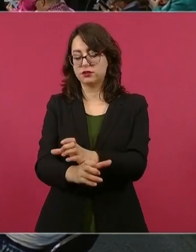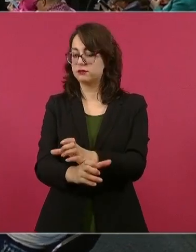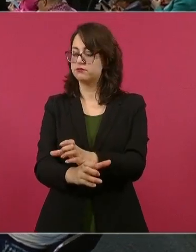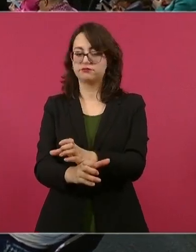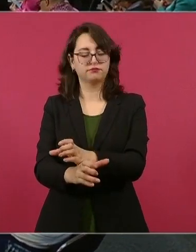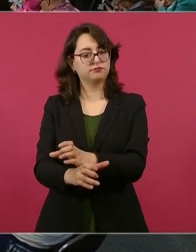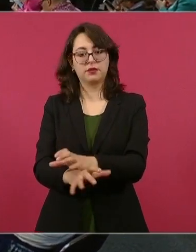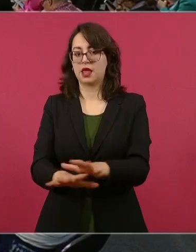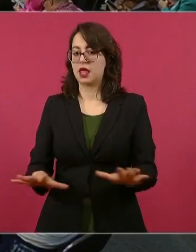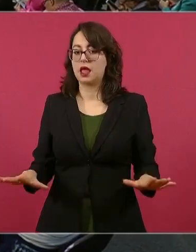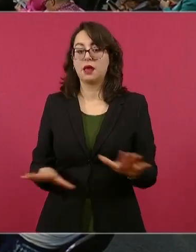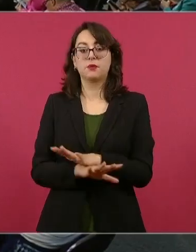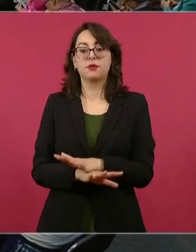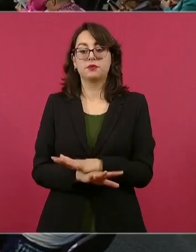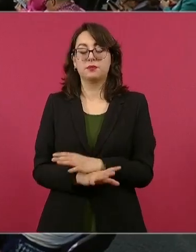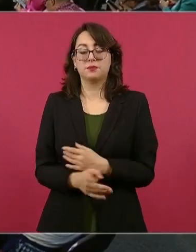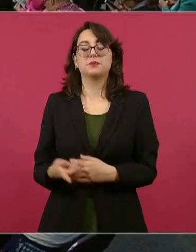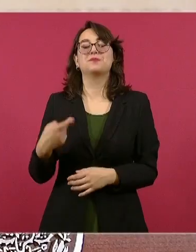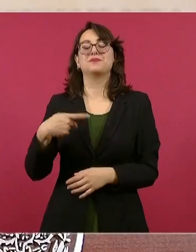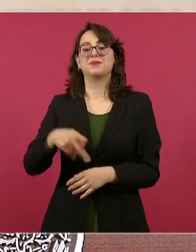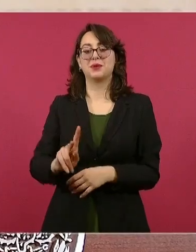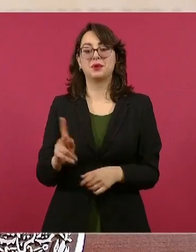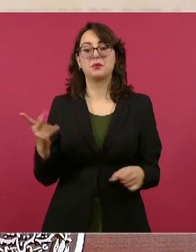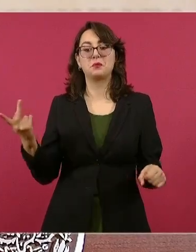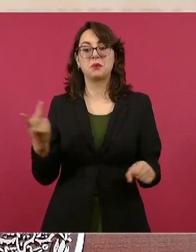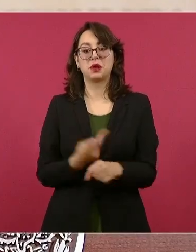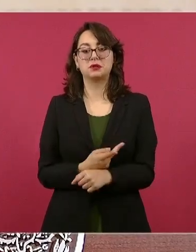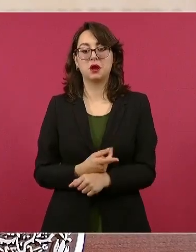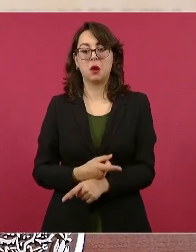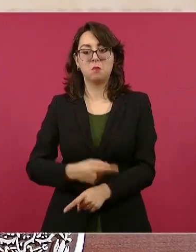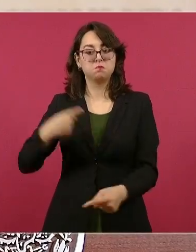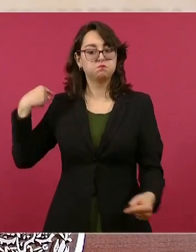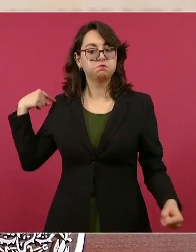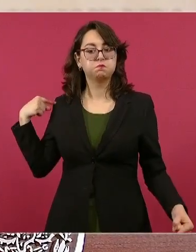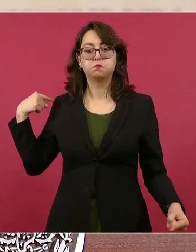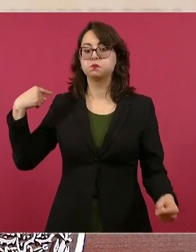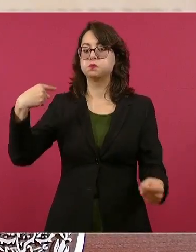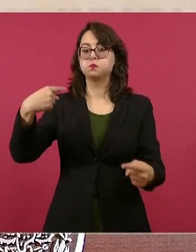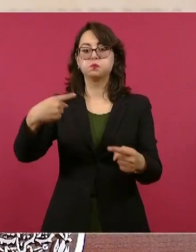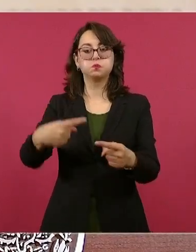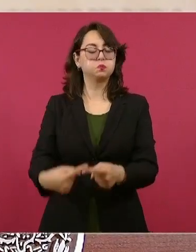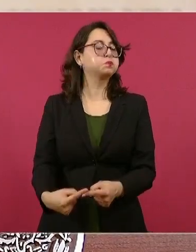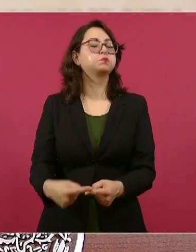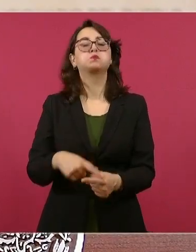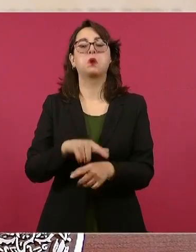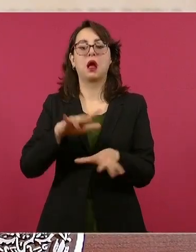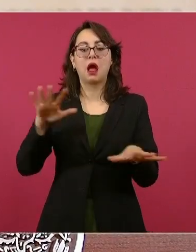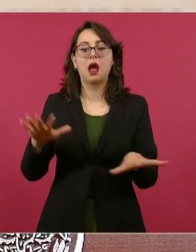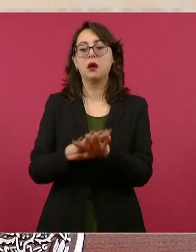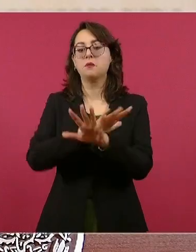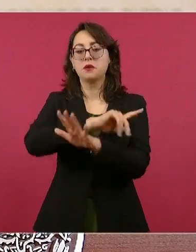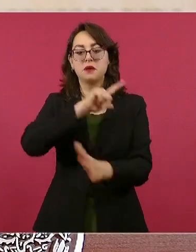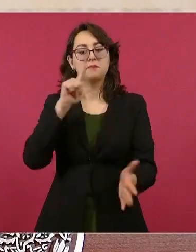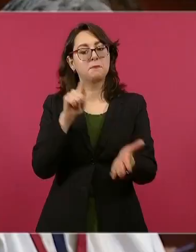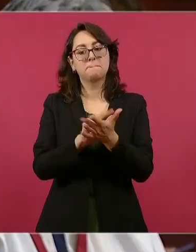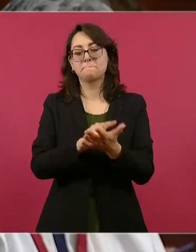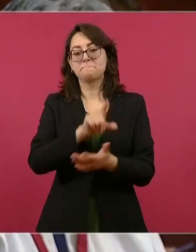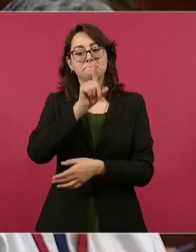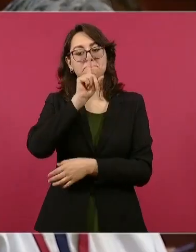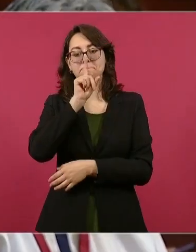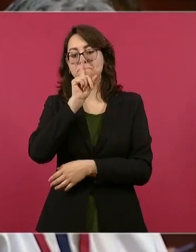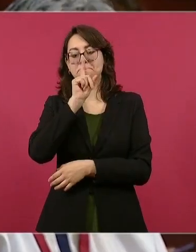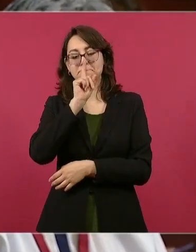jurídico conservador y el miedo por ahora se han impuesto las normas revolucionarias obstruyendo los principios de progresividad. No